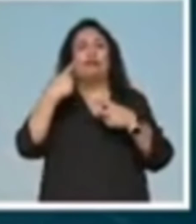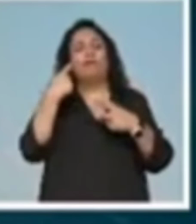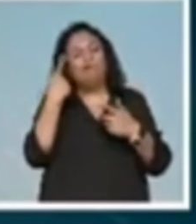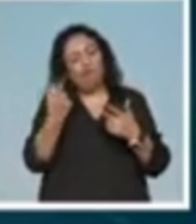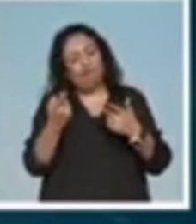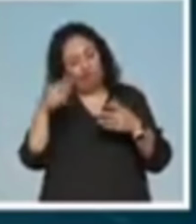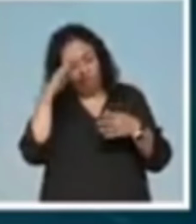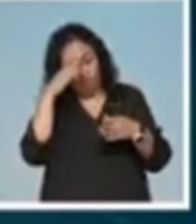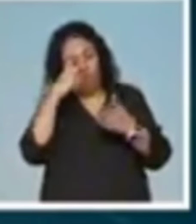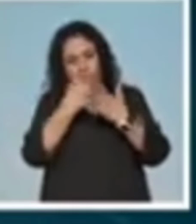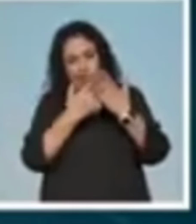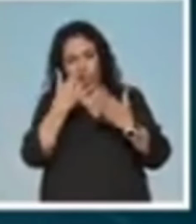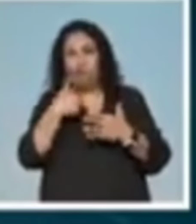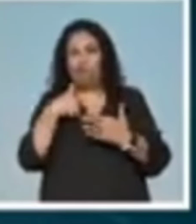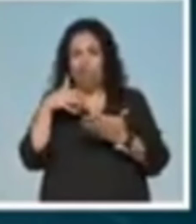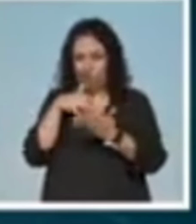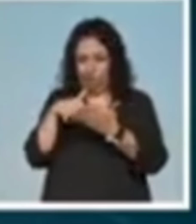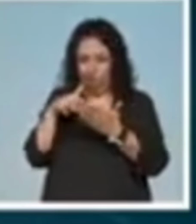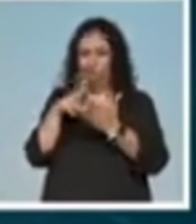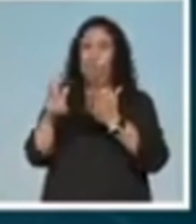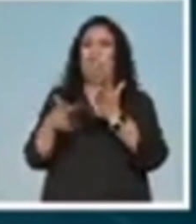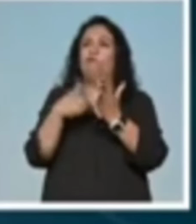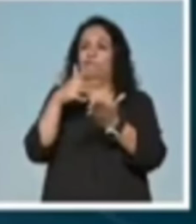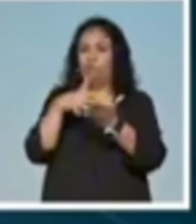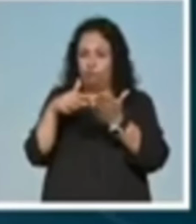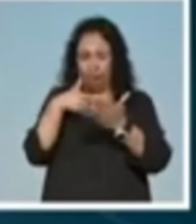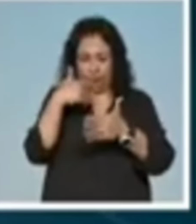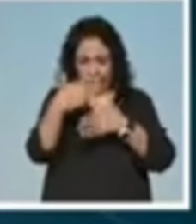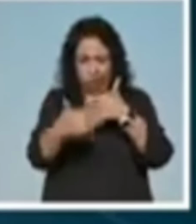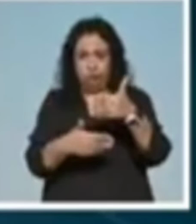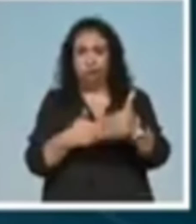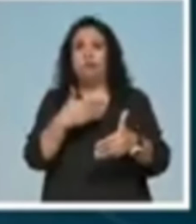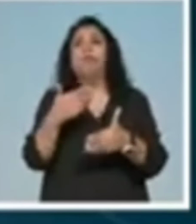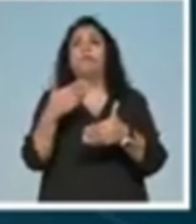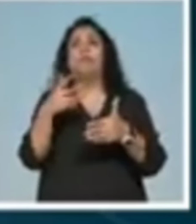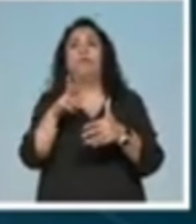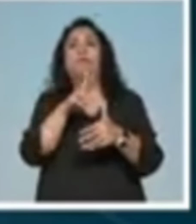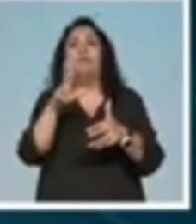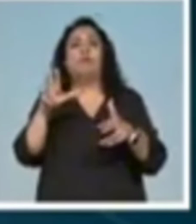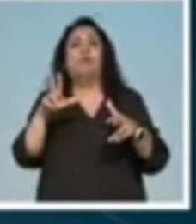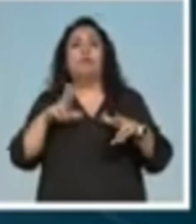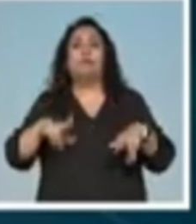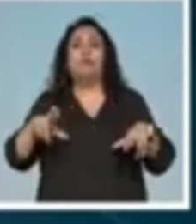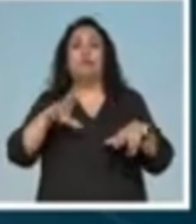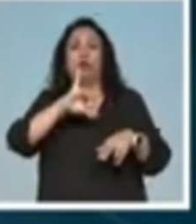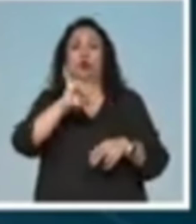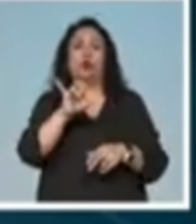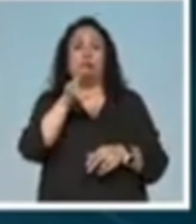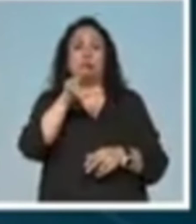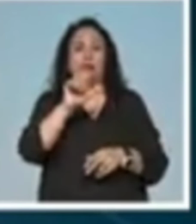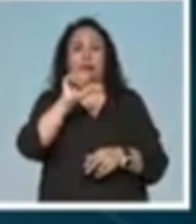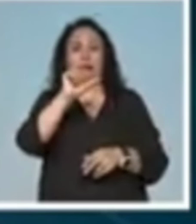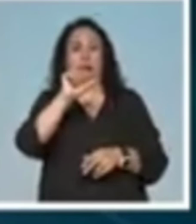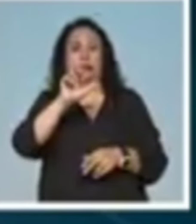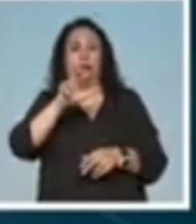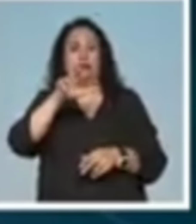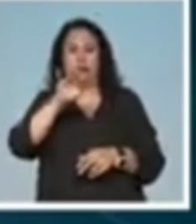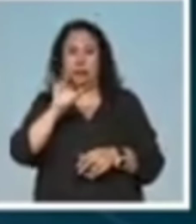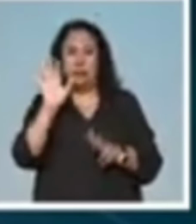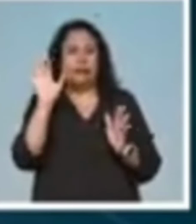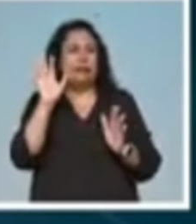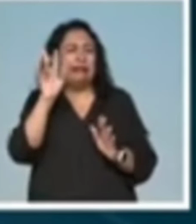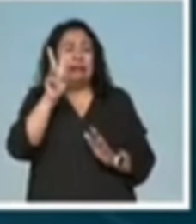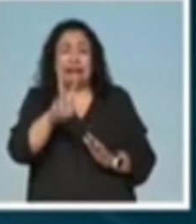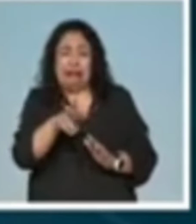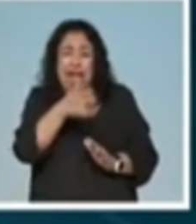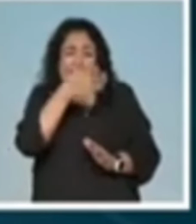proyecto. Estoy leyendo el proceso de rehabilitación de Juana de Arco, y en fin, no sé muy